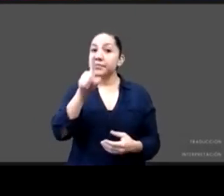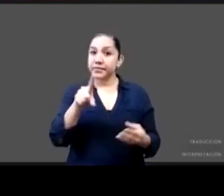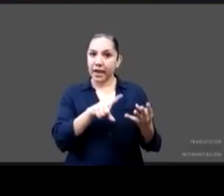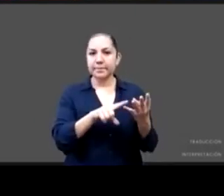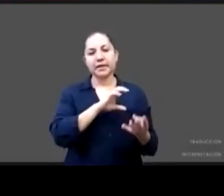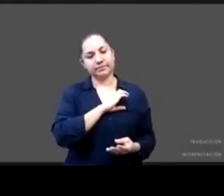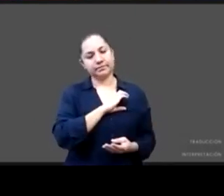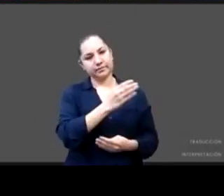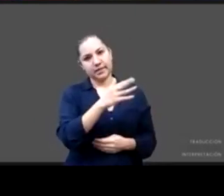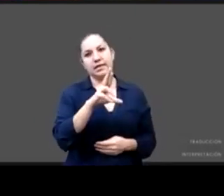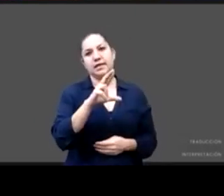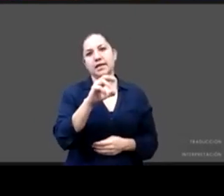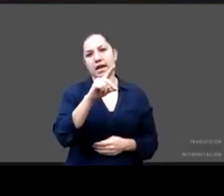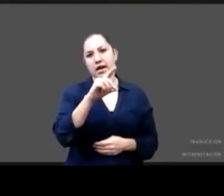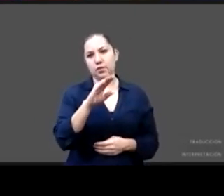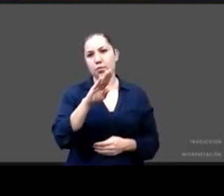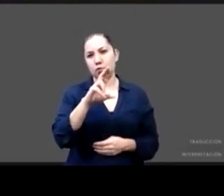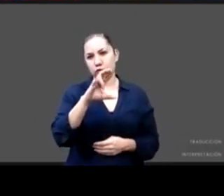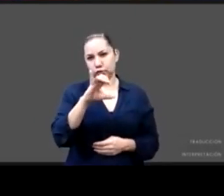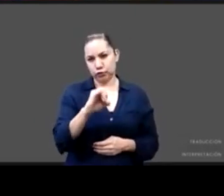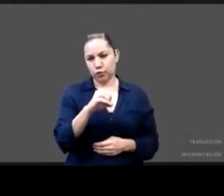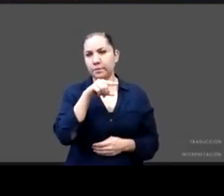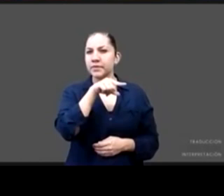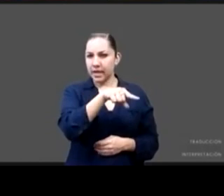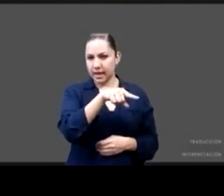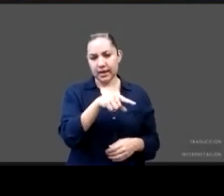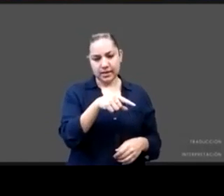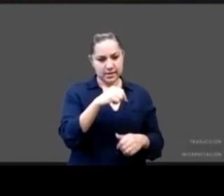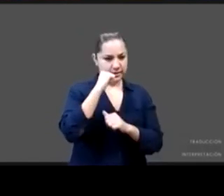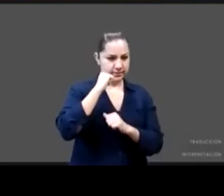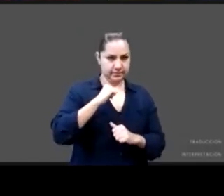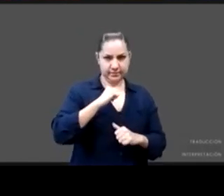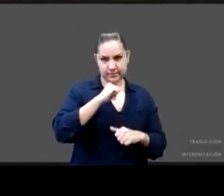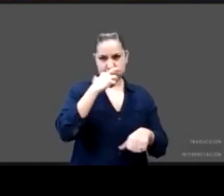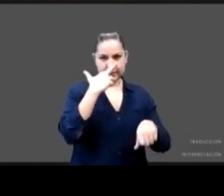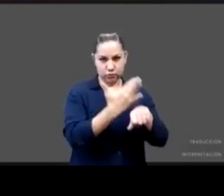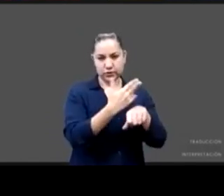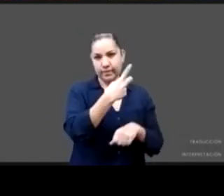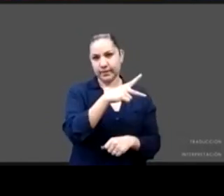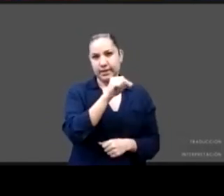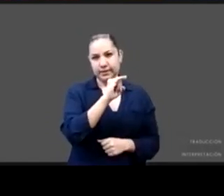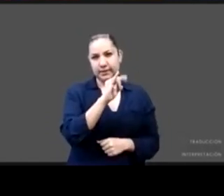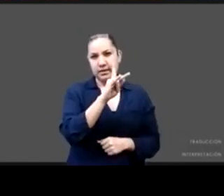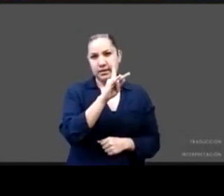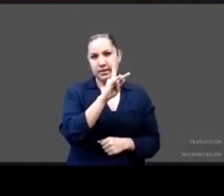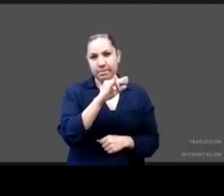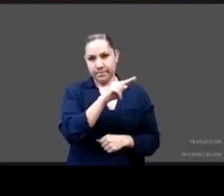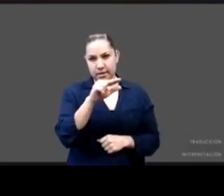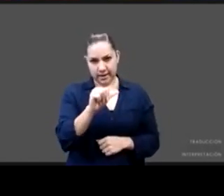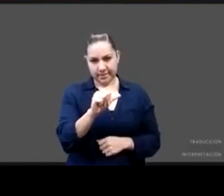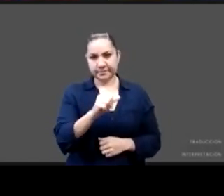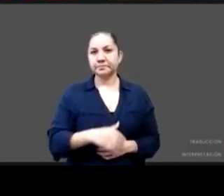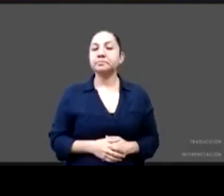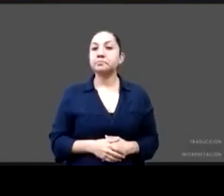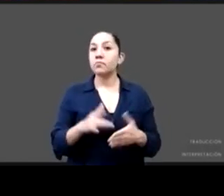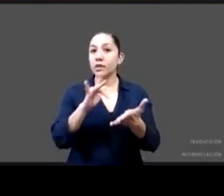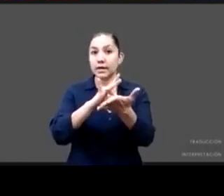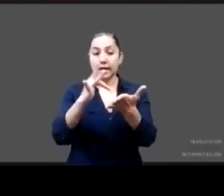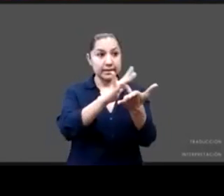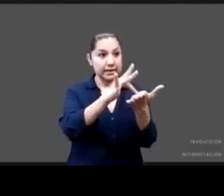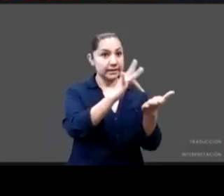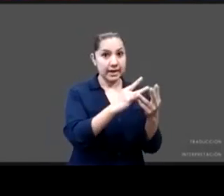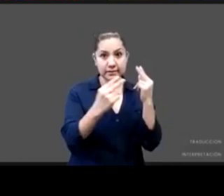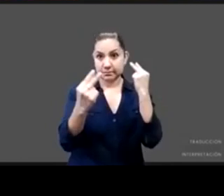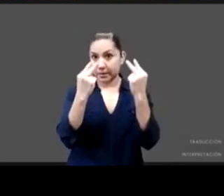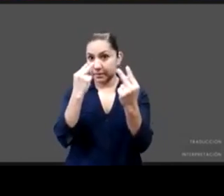Bucio, secretario ejecutivo del Sistema Nacional de Protección Integral de Niñas, Niños y Adolescentes. Gracias por estar aquí y, pues,